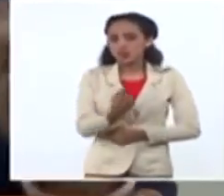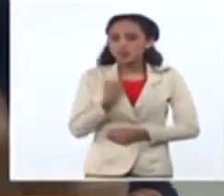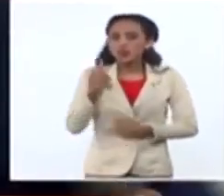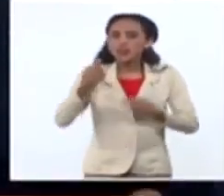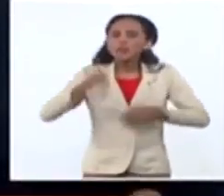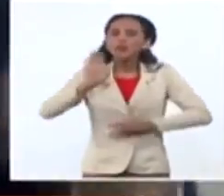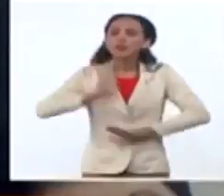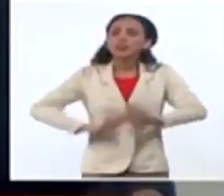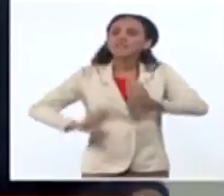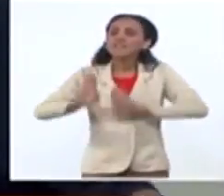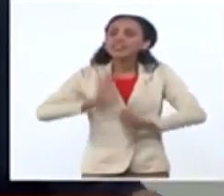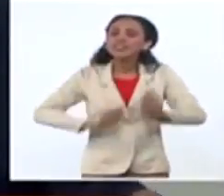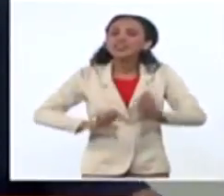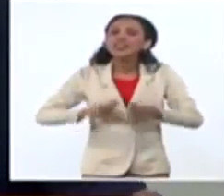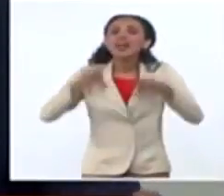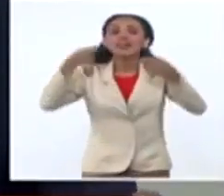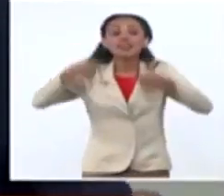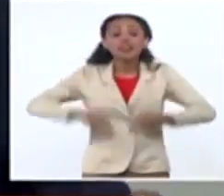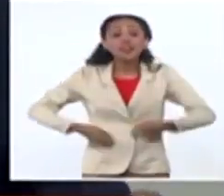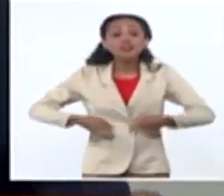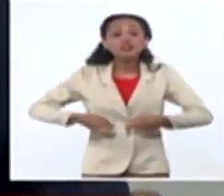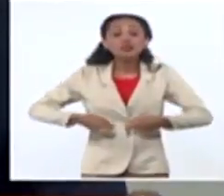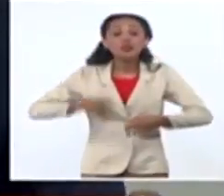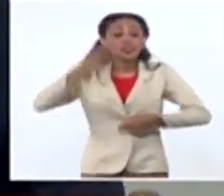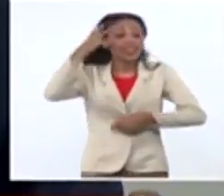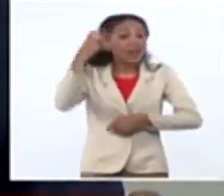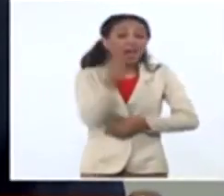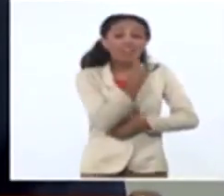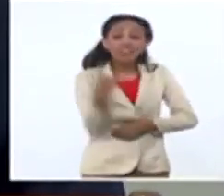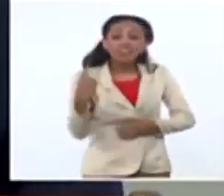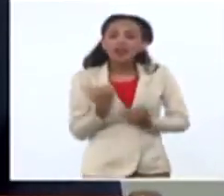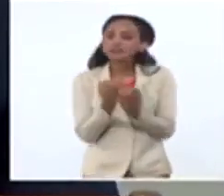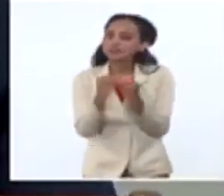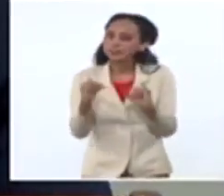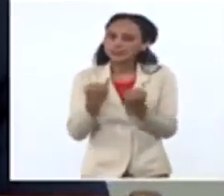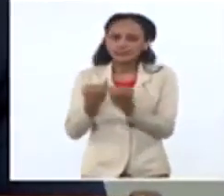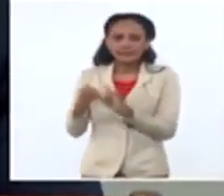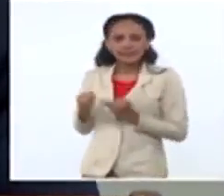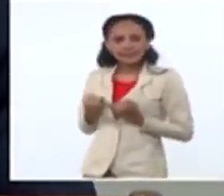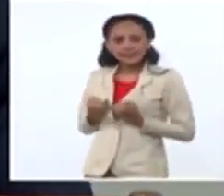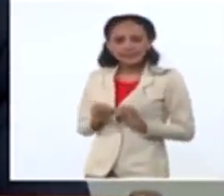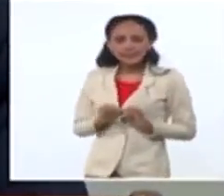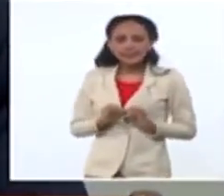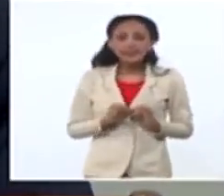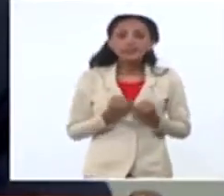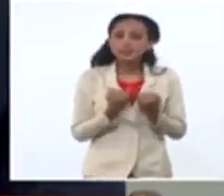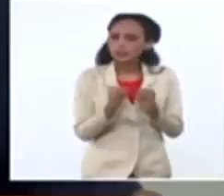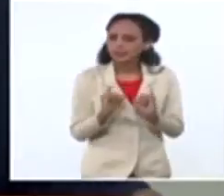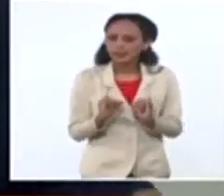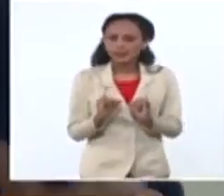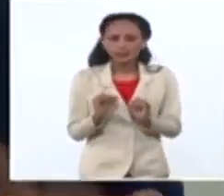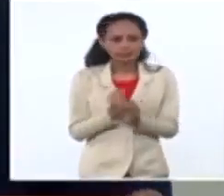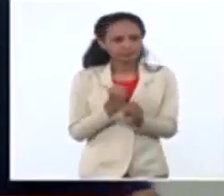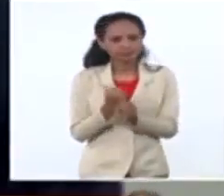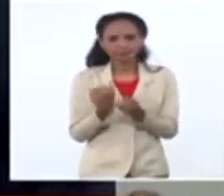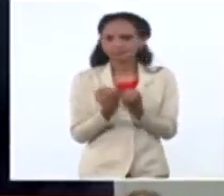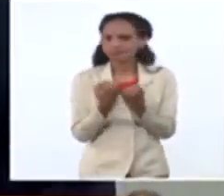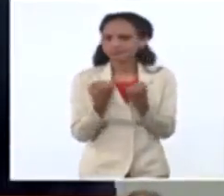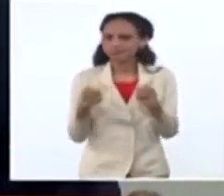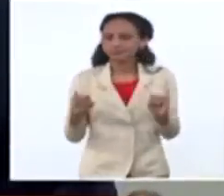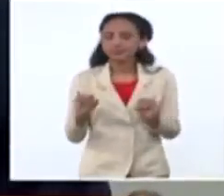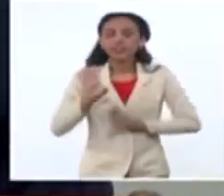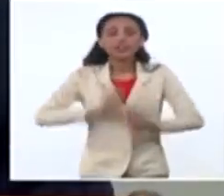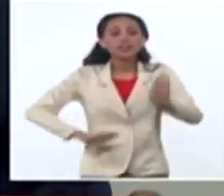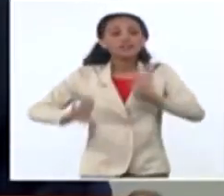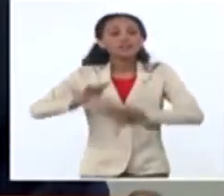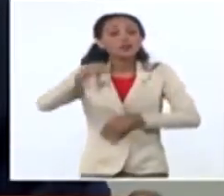el derecho de los estados a la independencia y el ejercicio de la soberanía. Defendamos hoy